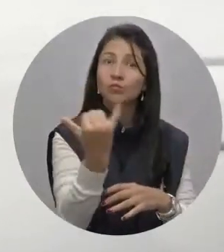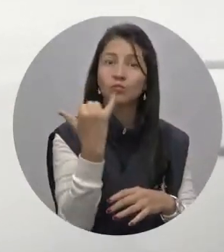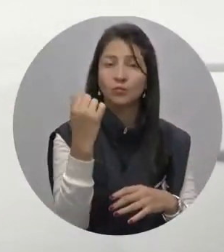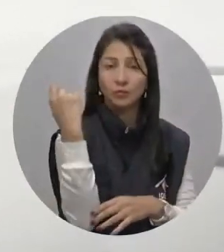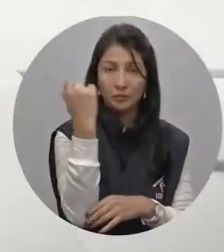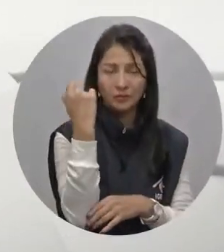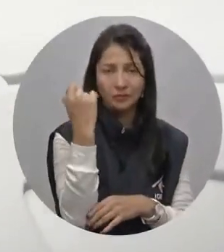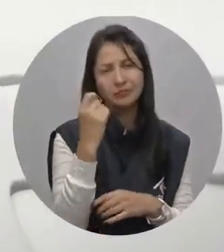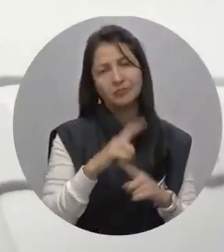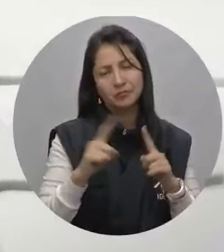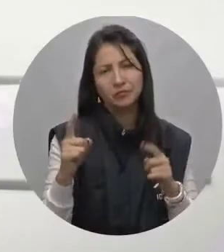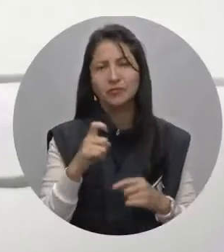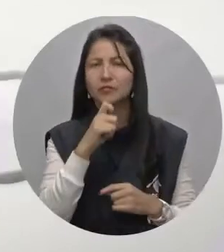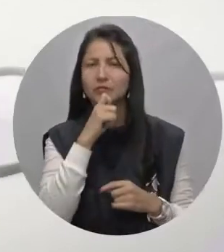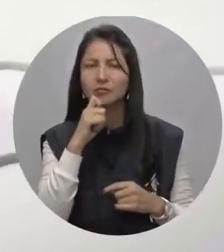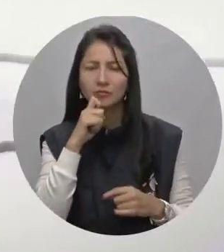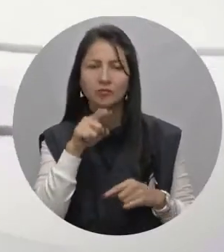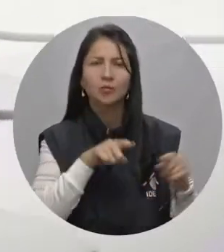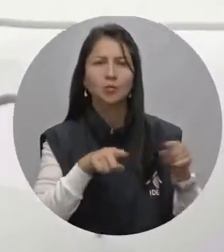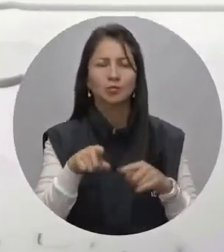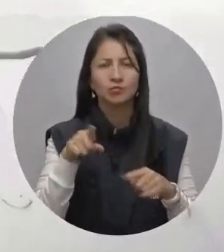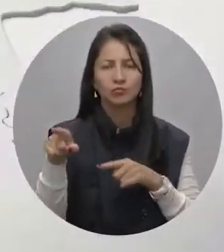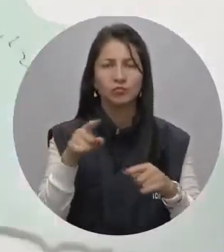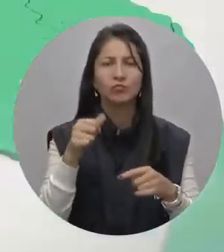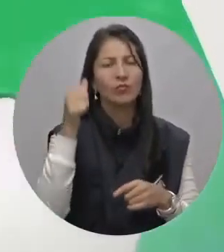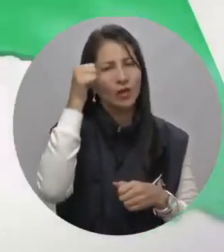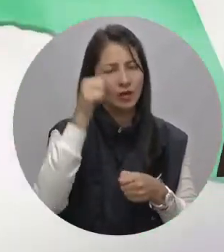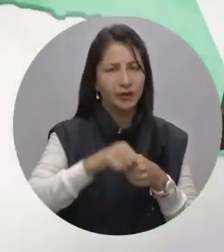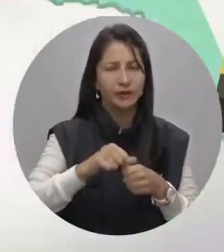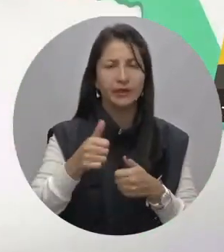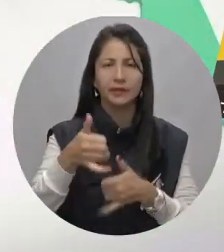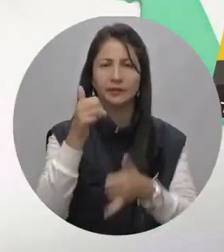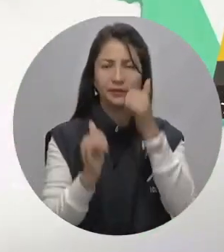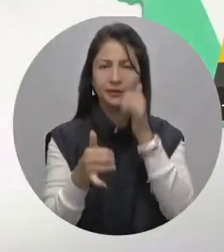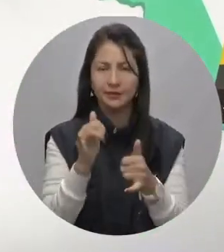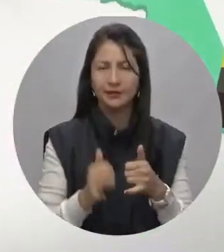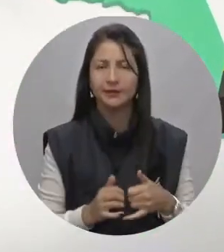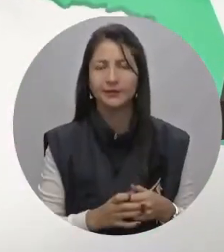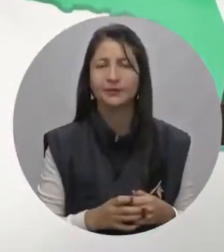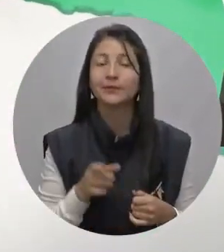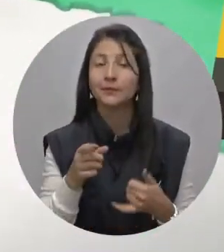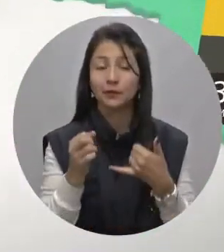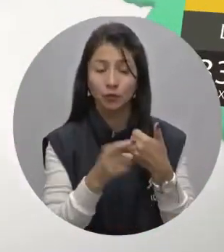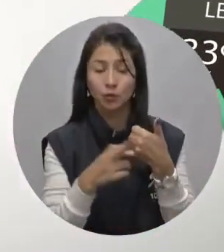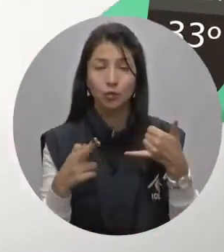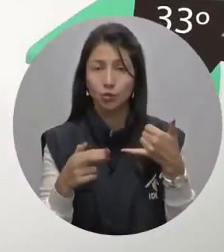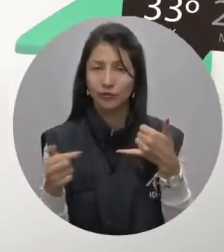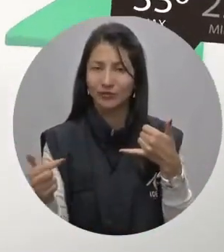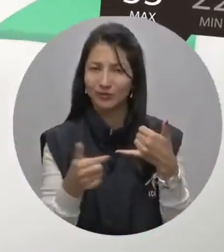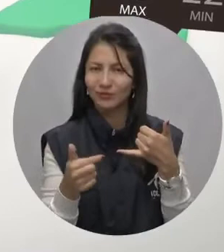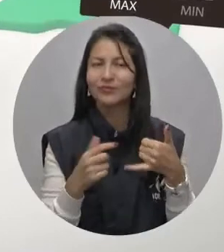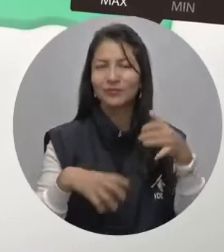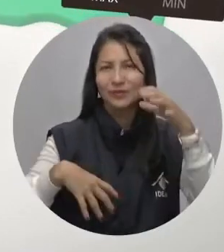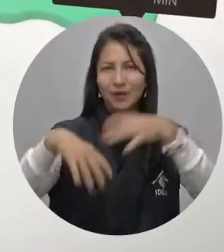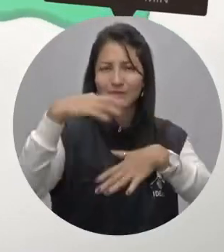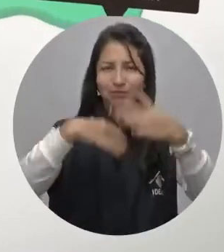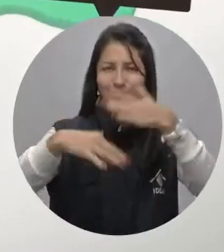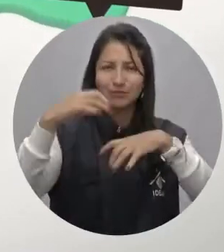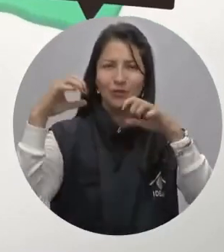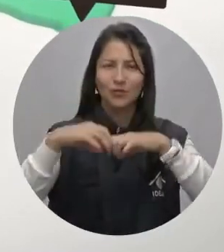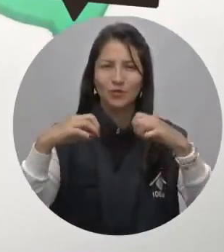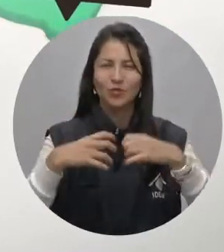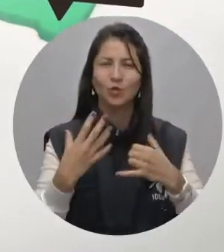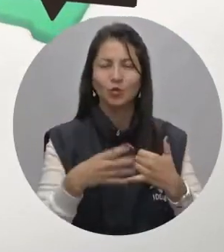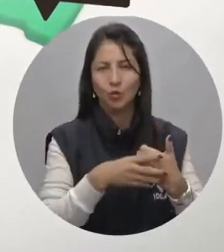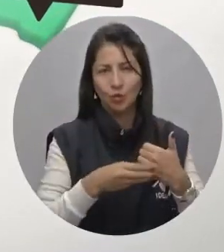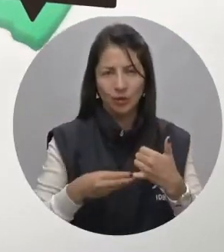en el oriente del Meta, pero con tiempo seco en amplios sectores del Piedemonte del Arauca y Casanare. Para el sur del territorio esperamos mayor nubosidad con